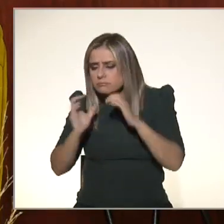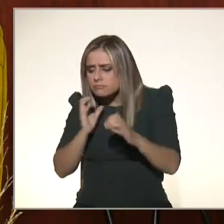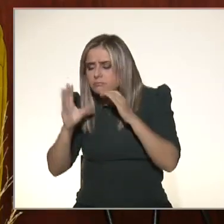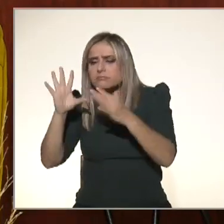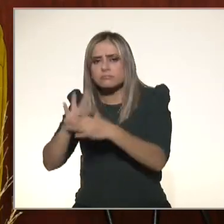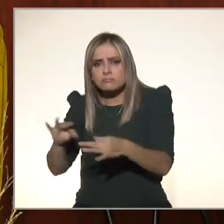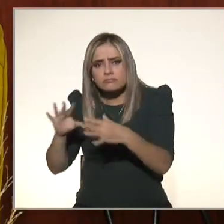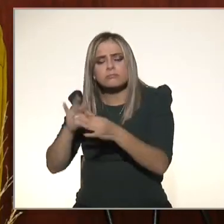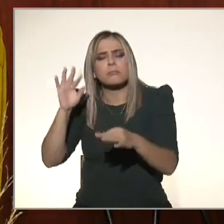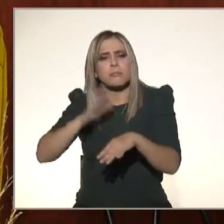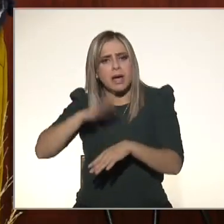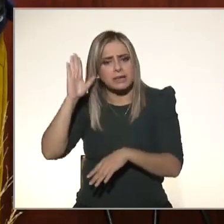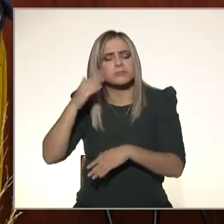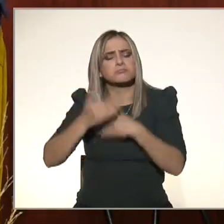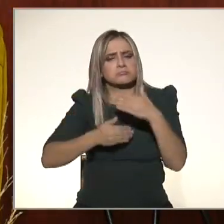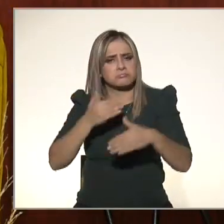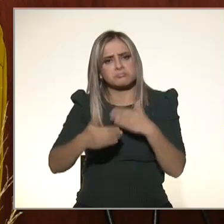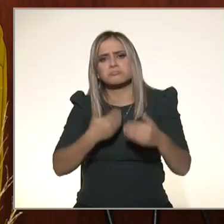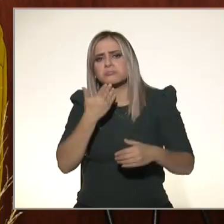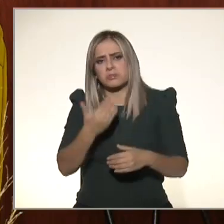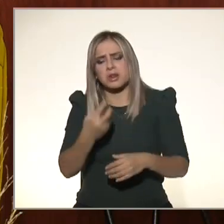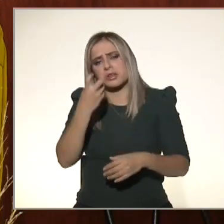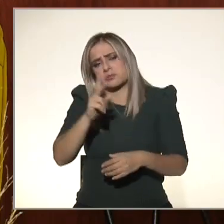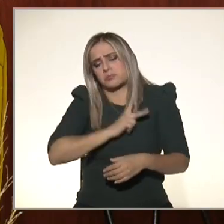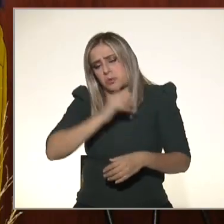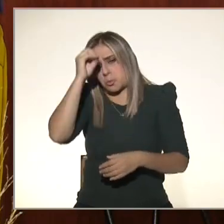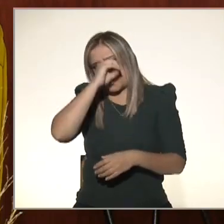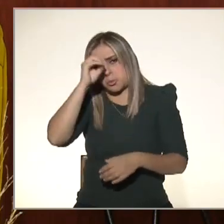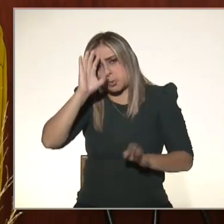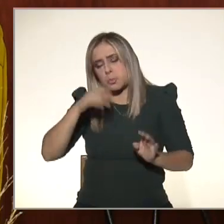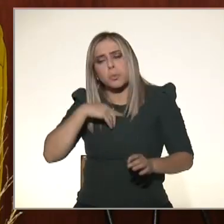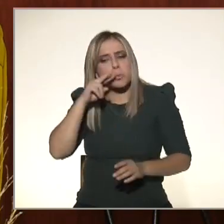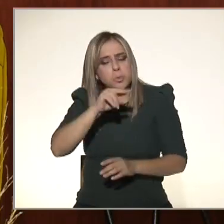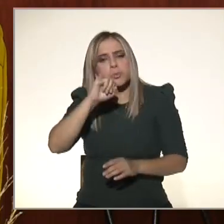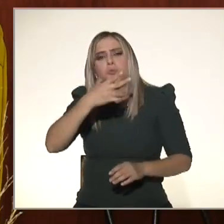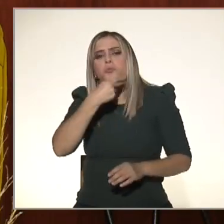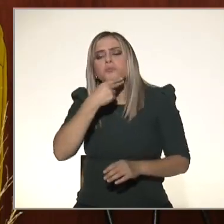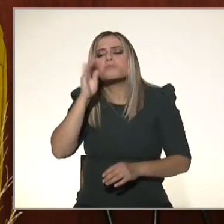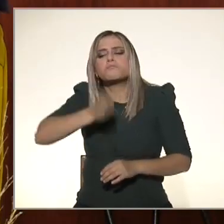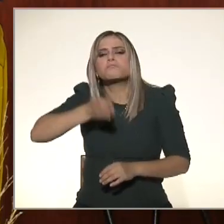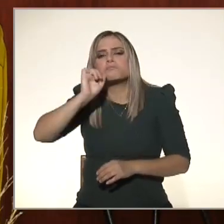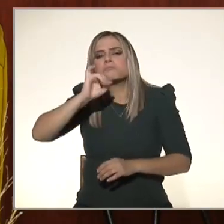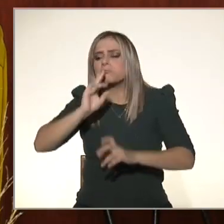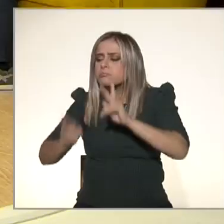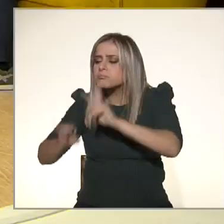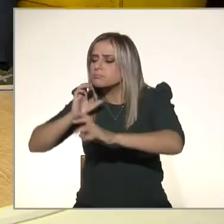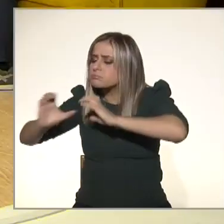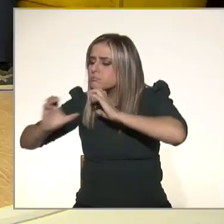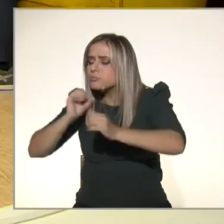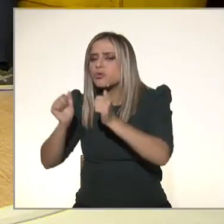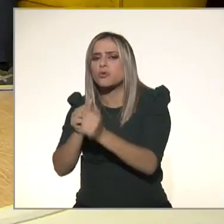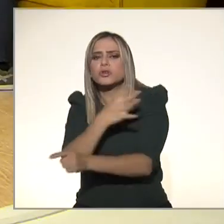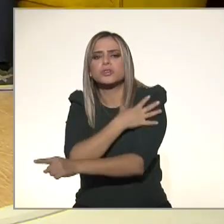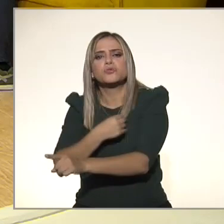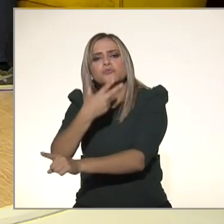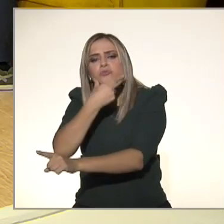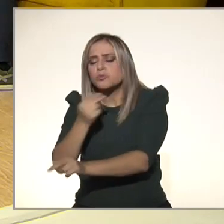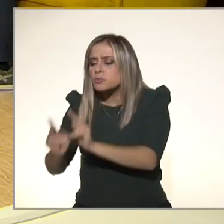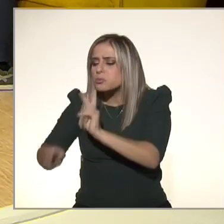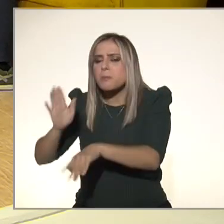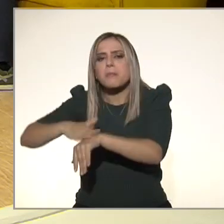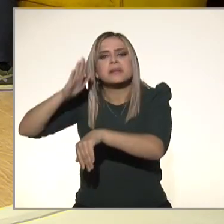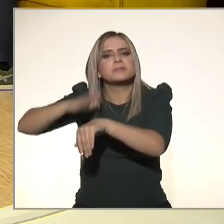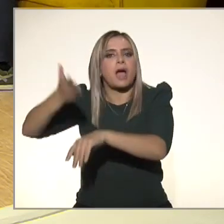sí ha avanzado. Sí, ese es mi punto de vista. Yo creo que ha avanzado y es bien importante tener las charlas con los niños,